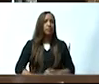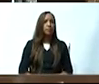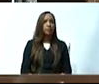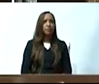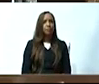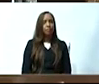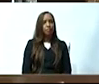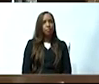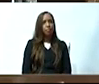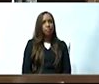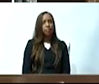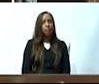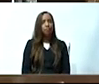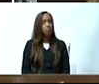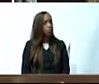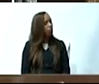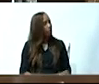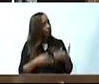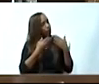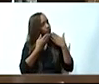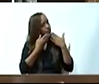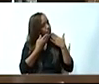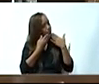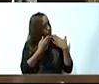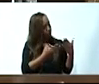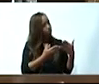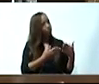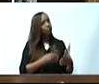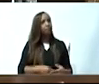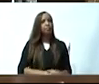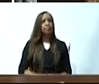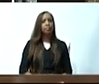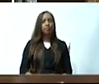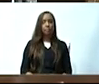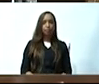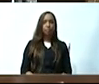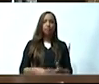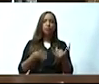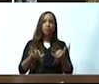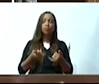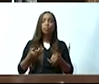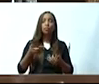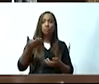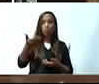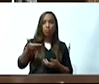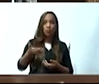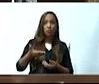Gracias, diputado Lupe Núñez. Vamos a de inmediato.